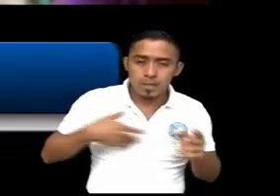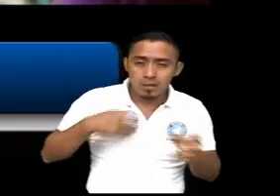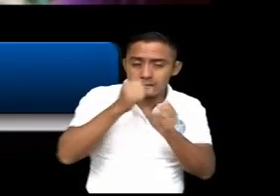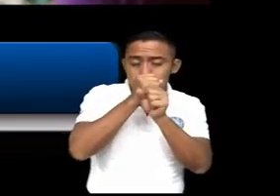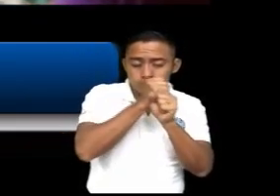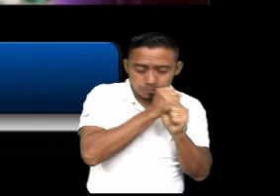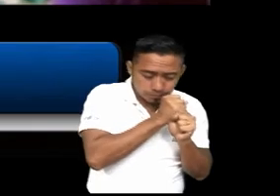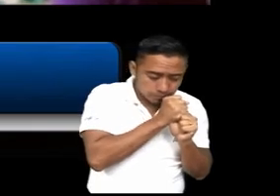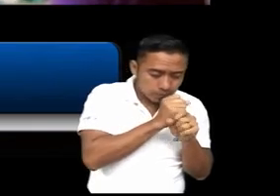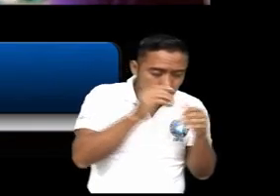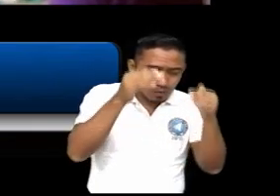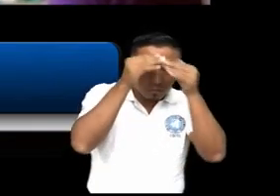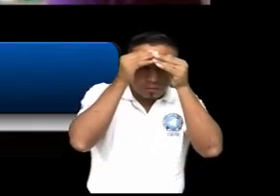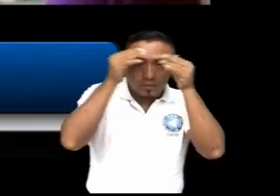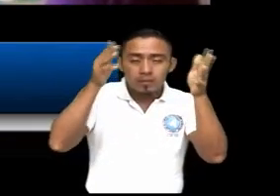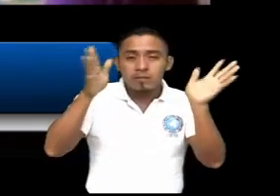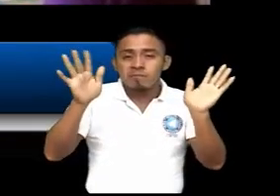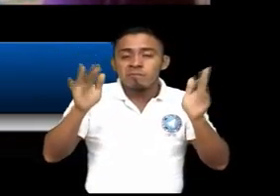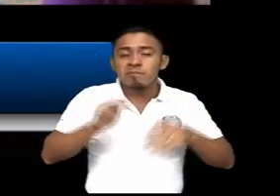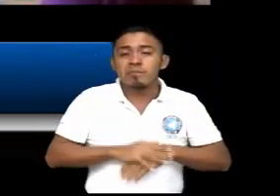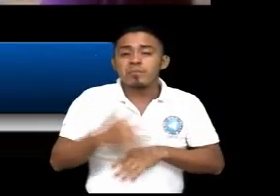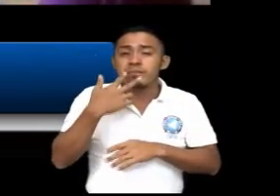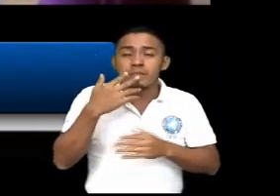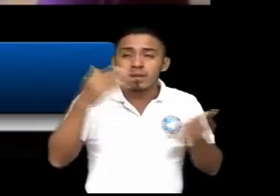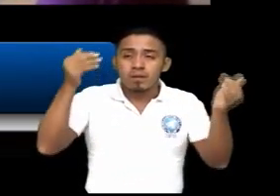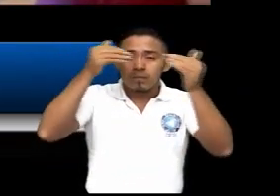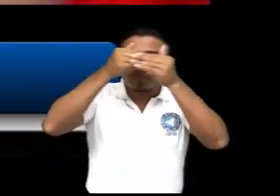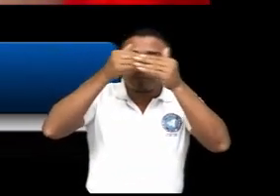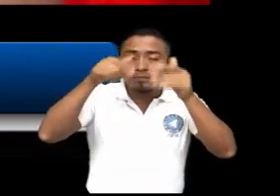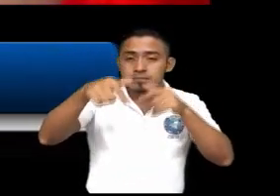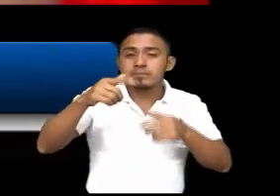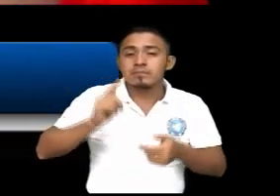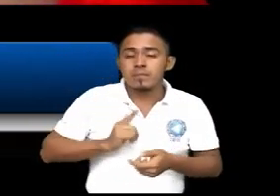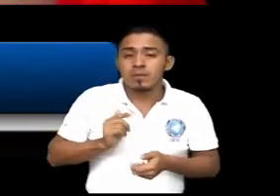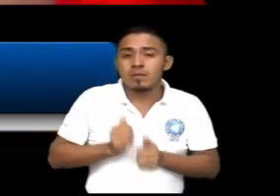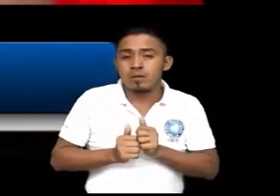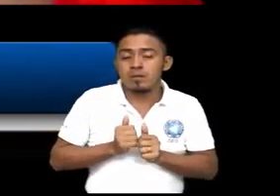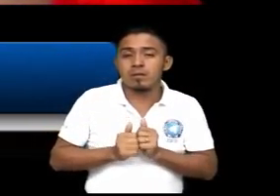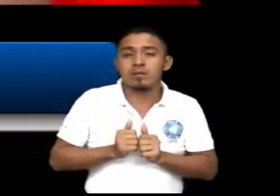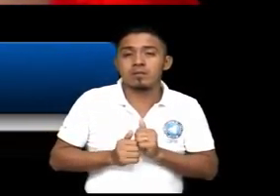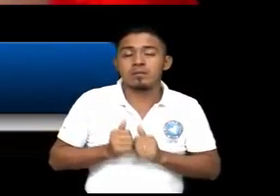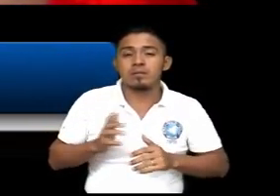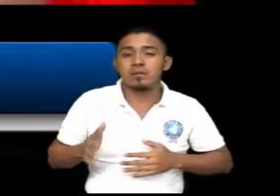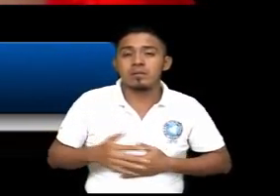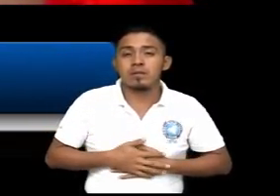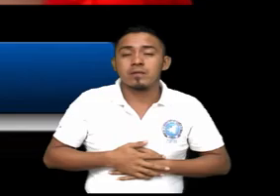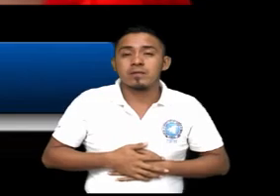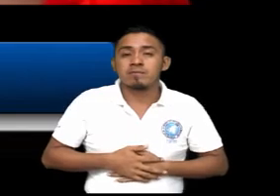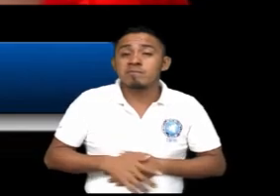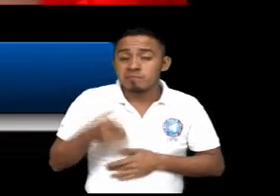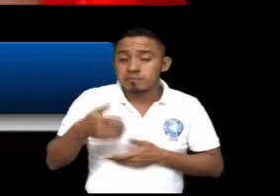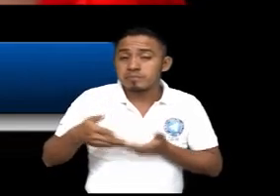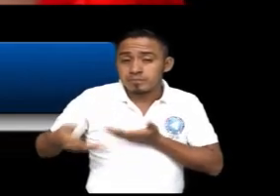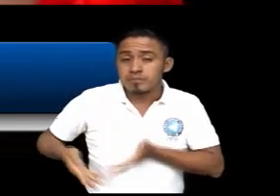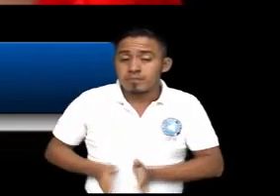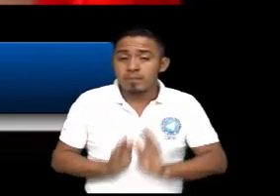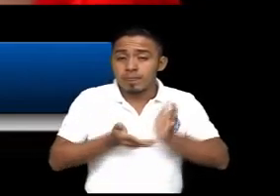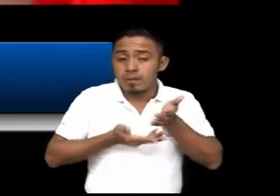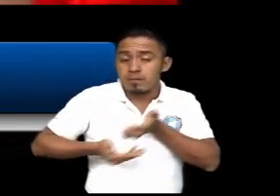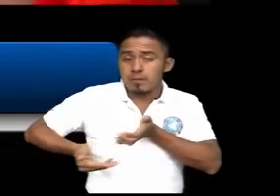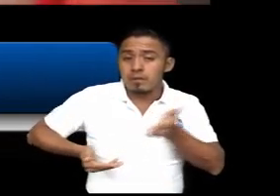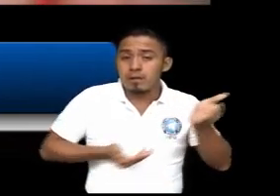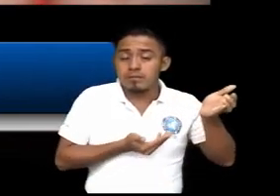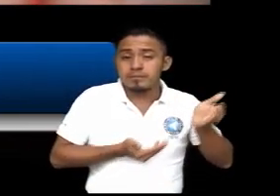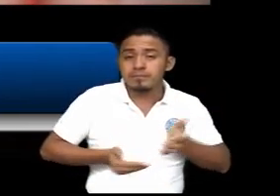el regazo de su mamá, porque no quiere que le dé la luz, ese niño es sospechoso. Estamos hablando de niños recién nacidos. Estamos hablando de